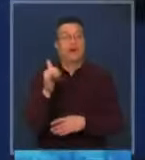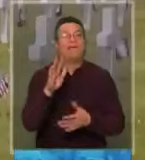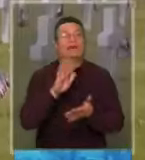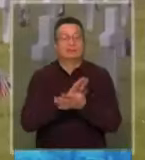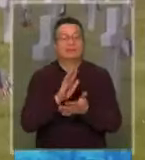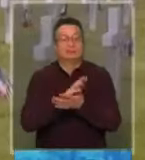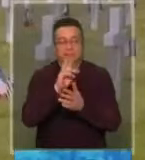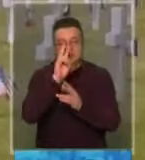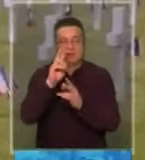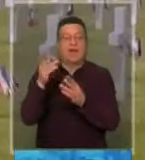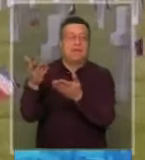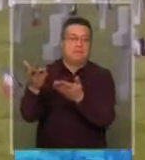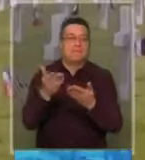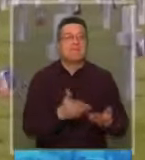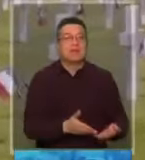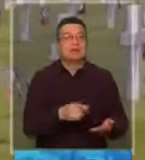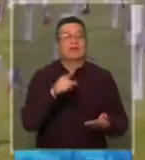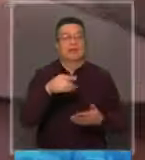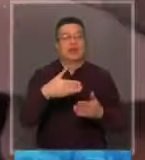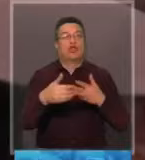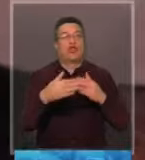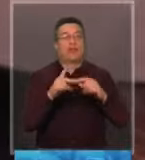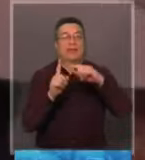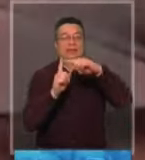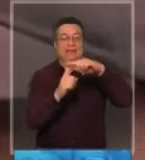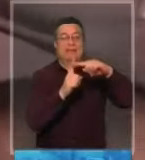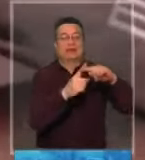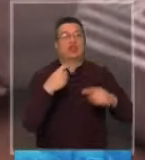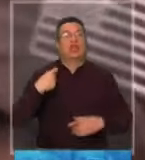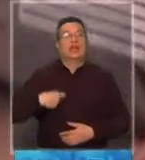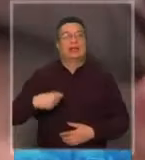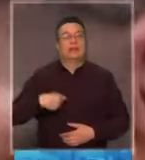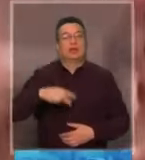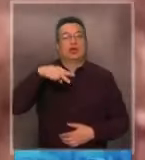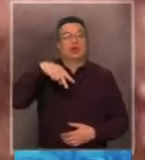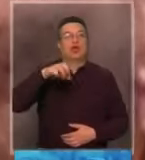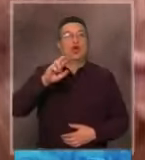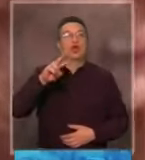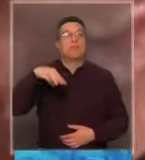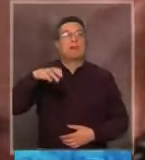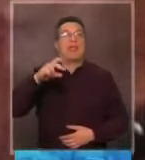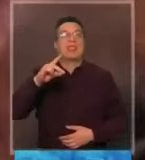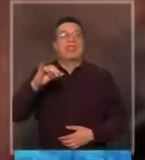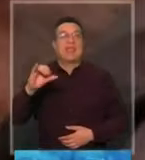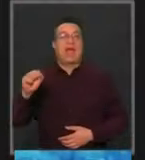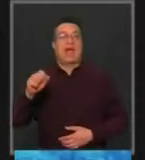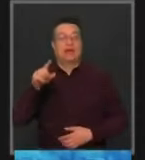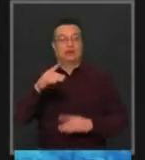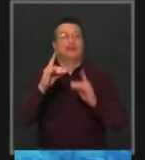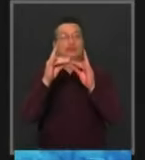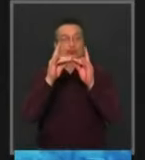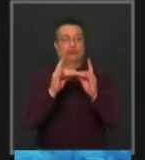de conmemoración realizada en el cementerio estadounidense de Normandía, donde descansan los restos de